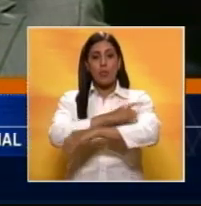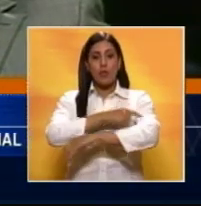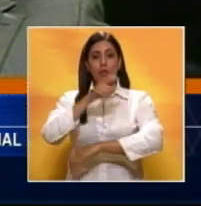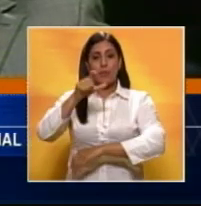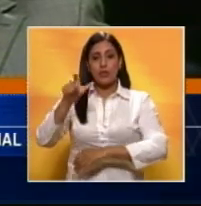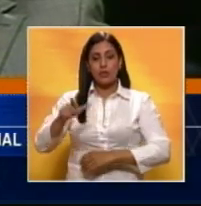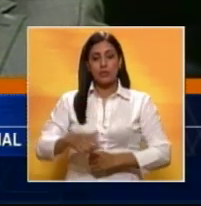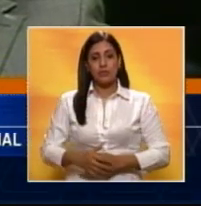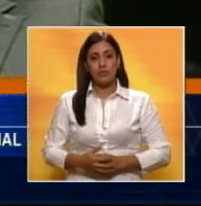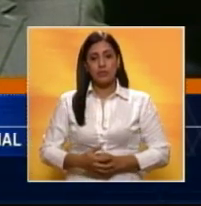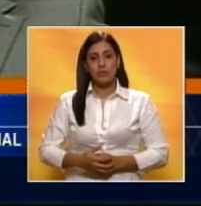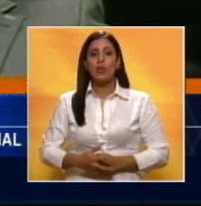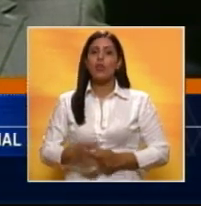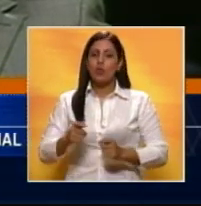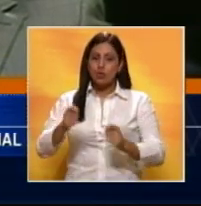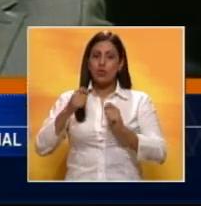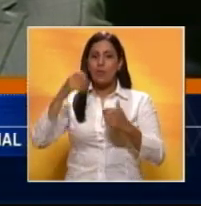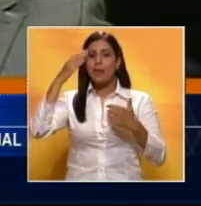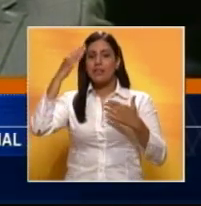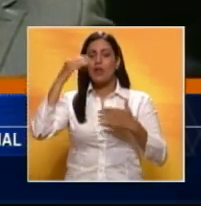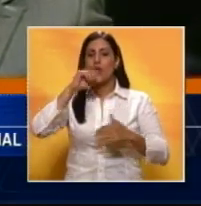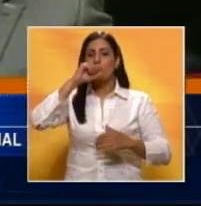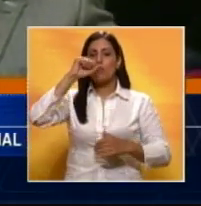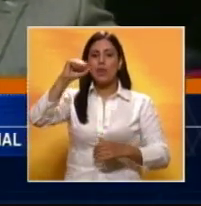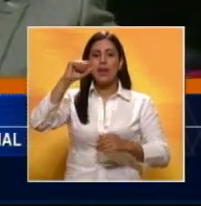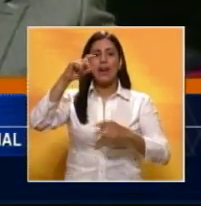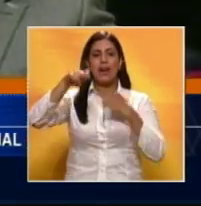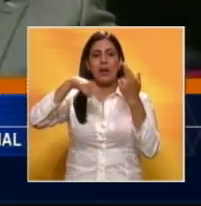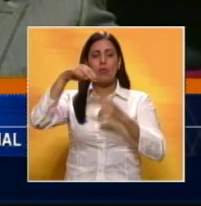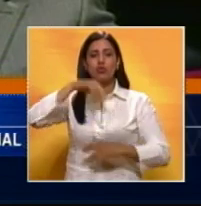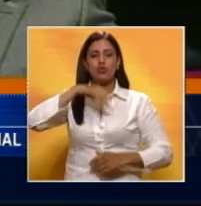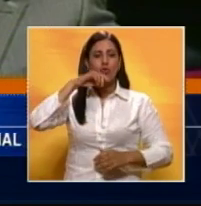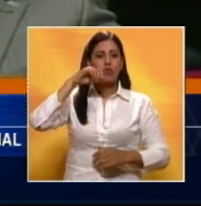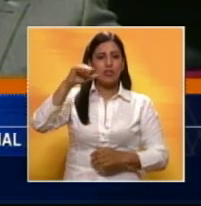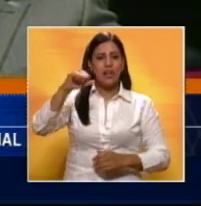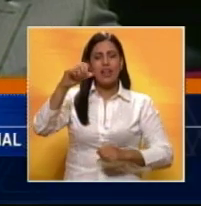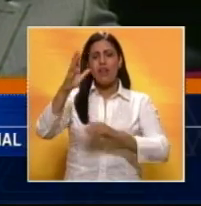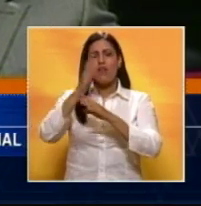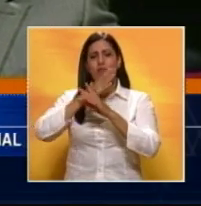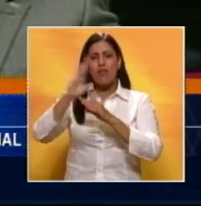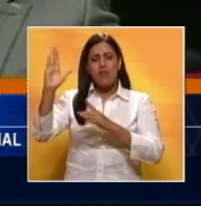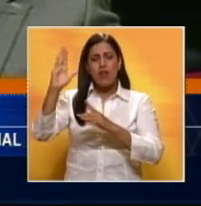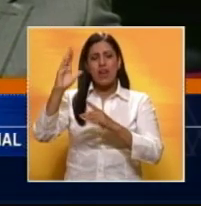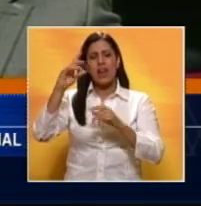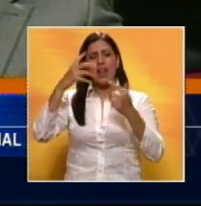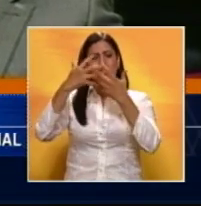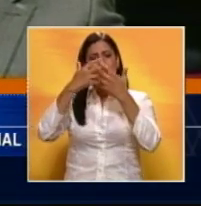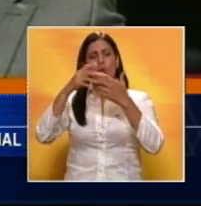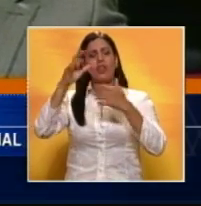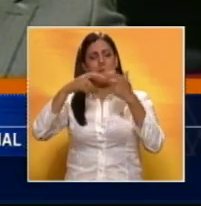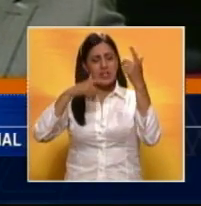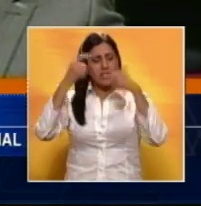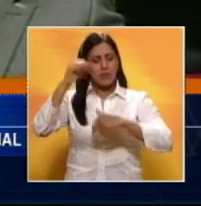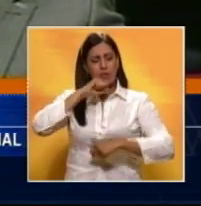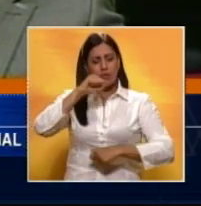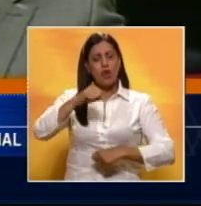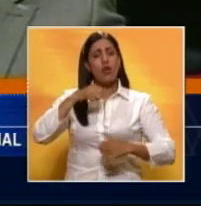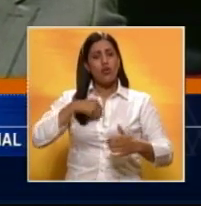su despacho. Reciba saludo patriótico, revolucionario, socialista, antiimperialista y chavista. Me dirijo a usted